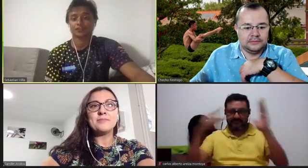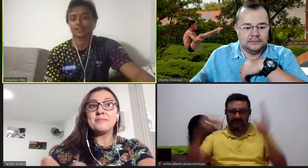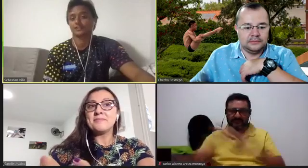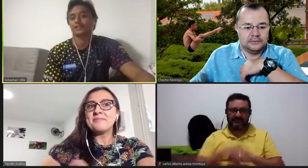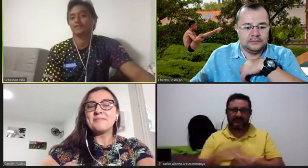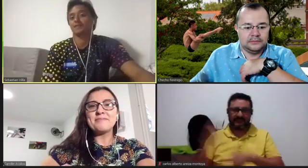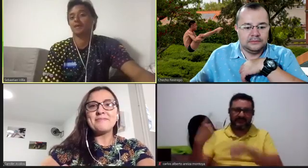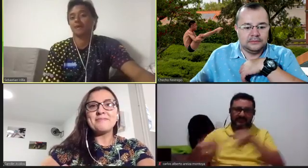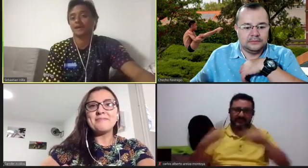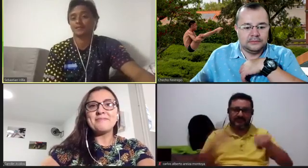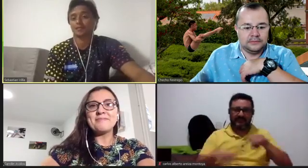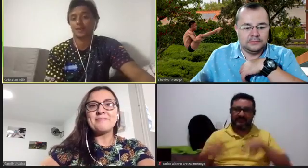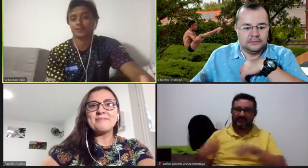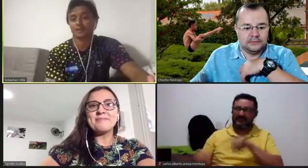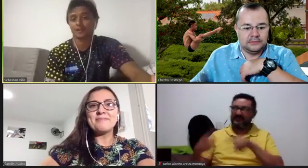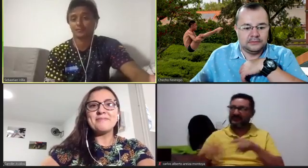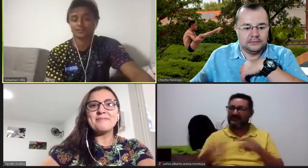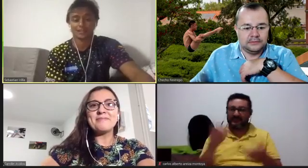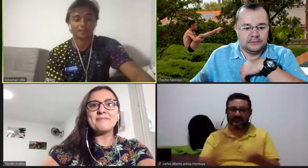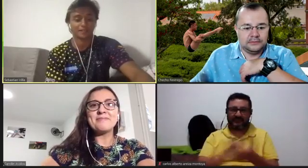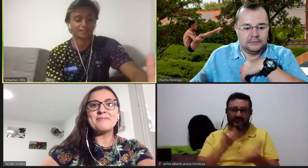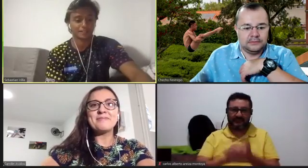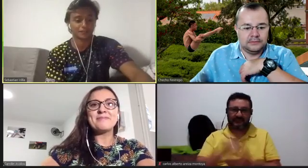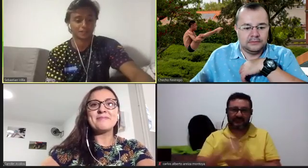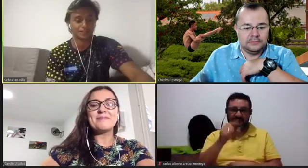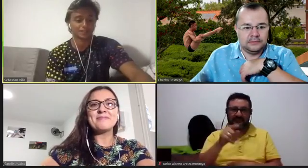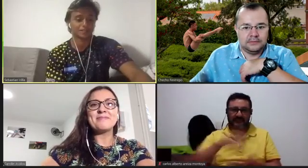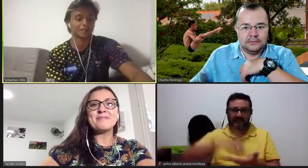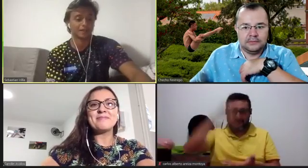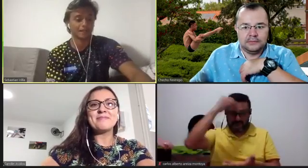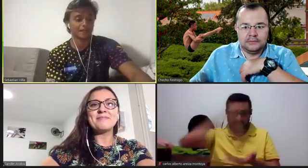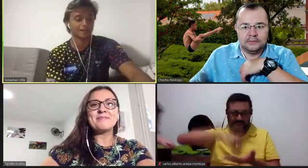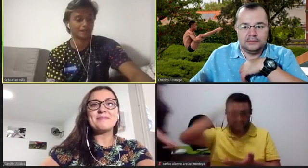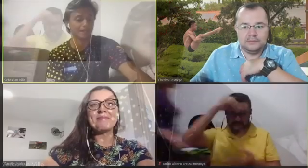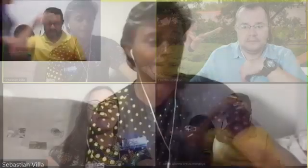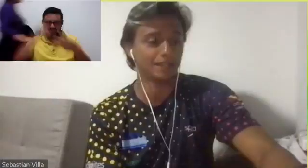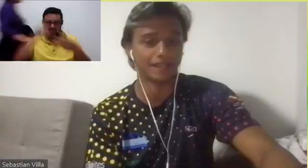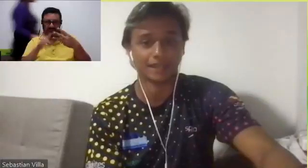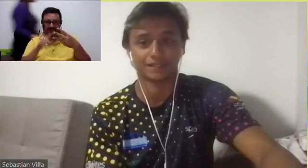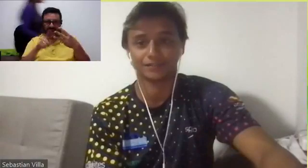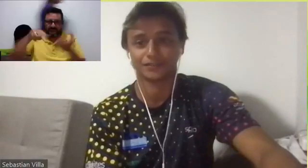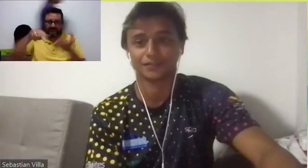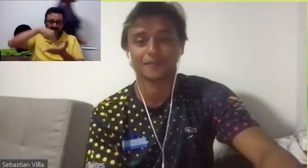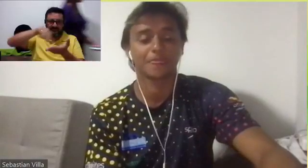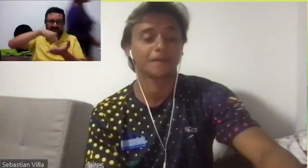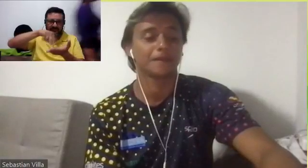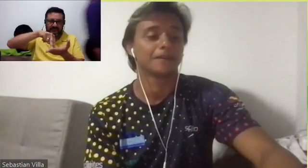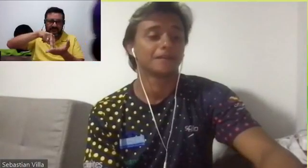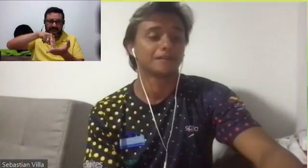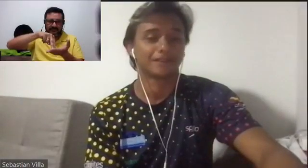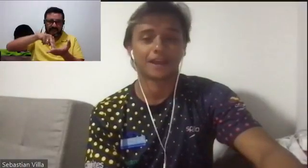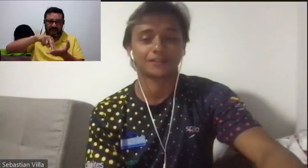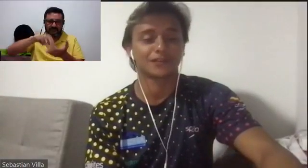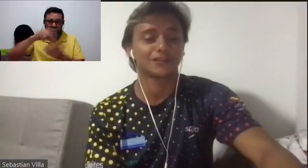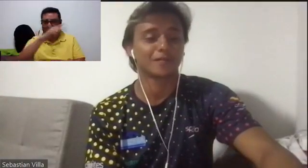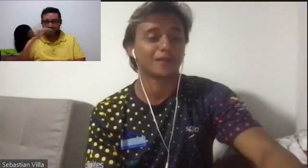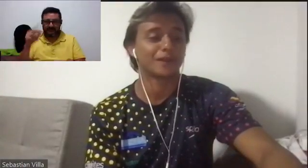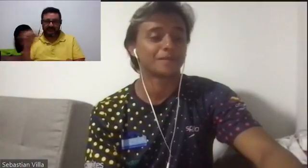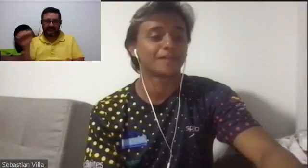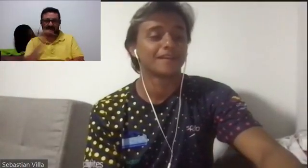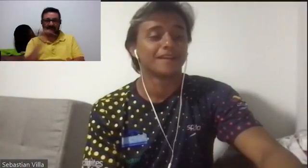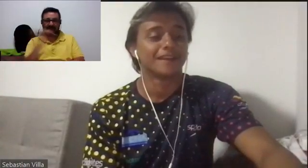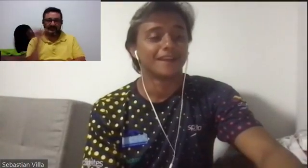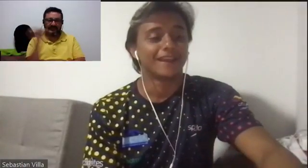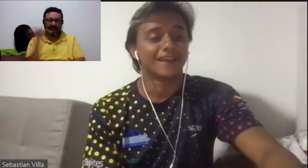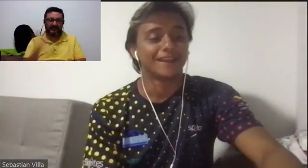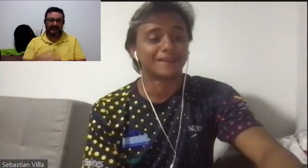de cosas. Y mi mamá, de muy pequeño, me dijo, usted tiene que aprender 3 cosas. Bailar, manejar y nadar, ¿sí o no? Fracasó con una, pero bueno.